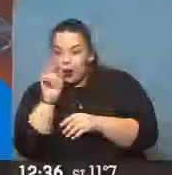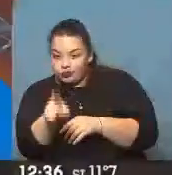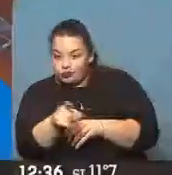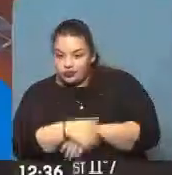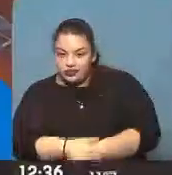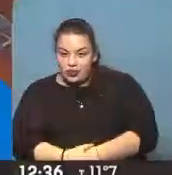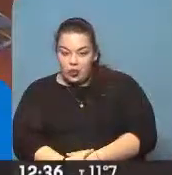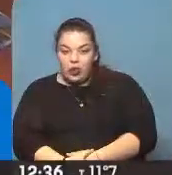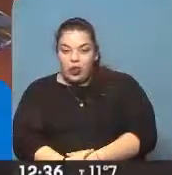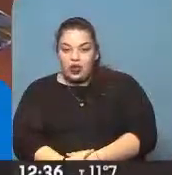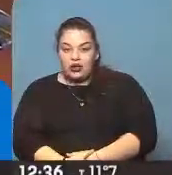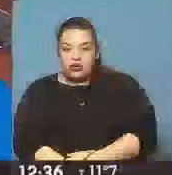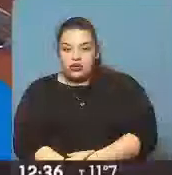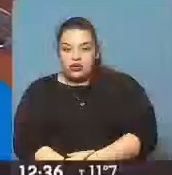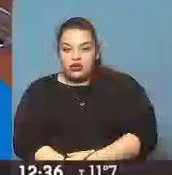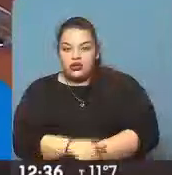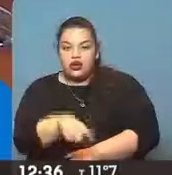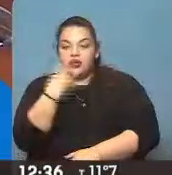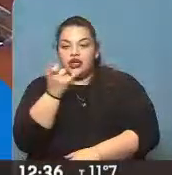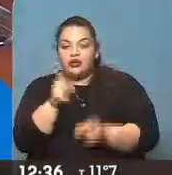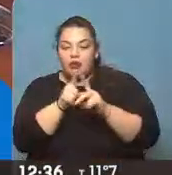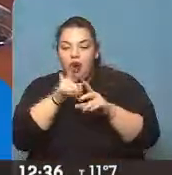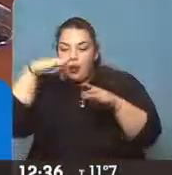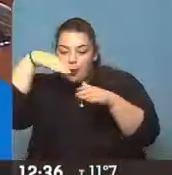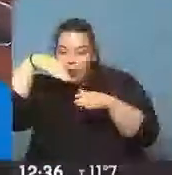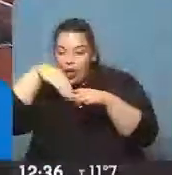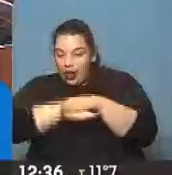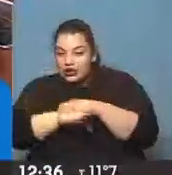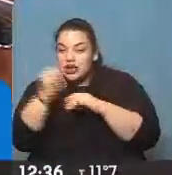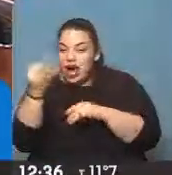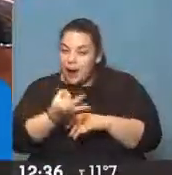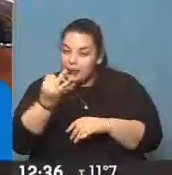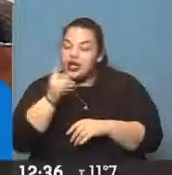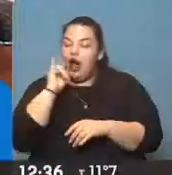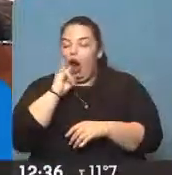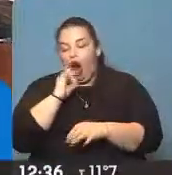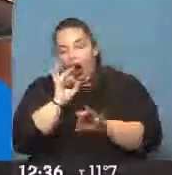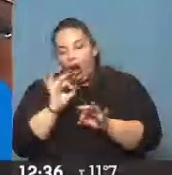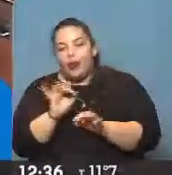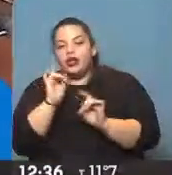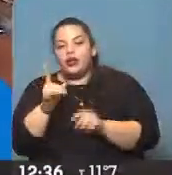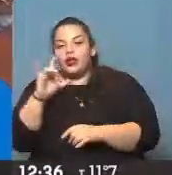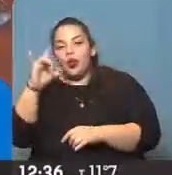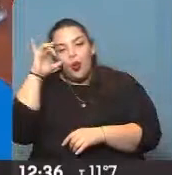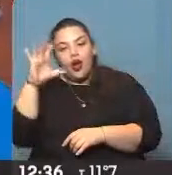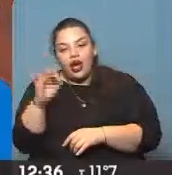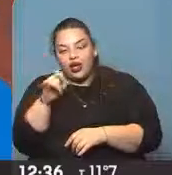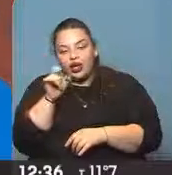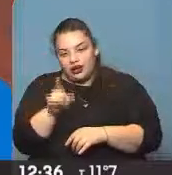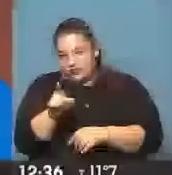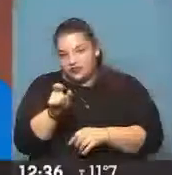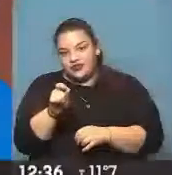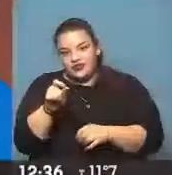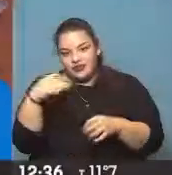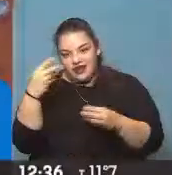y después su parte todo que tiene una plantilla especial que es bastante bastante cómoda y bueno y un cuero que usamos para una edición limitada bueno